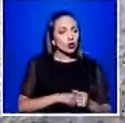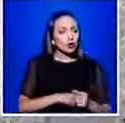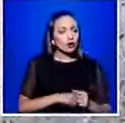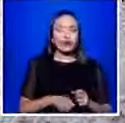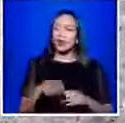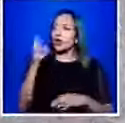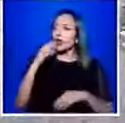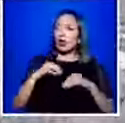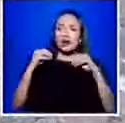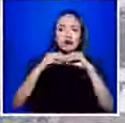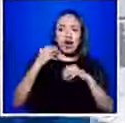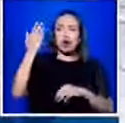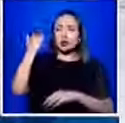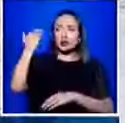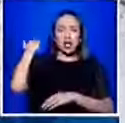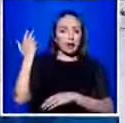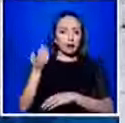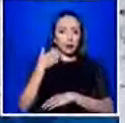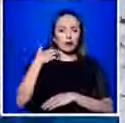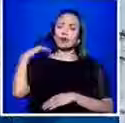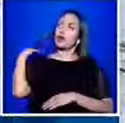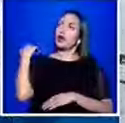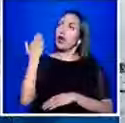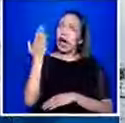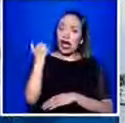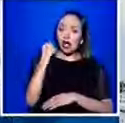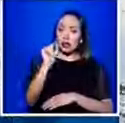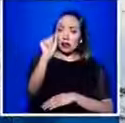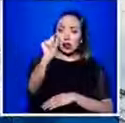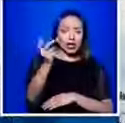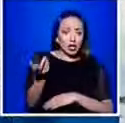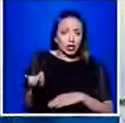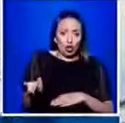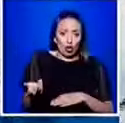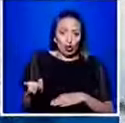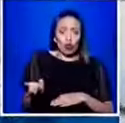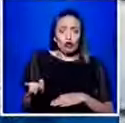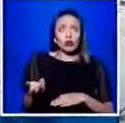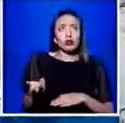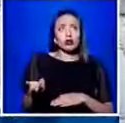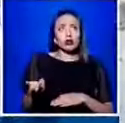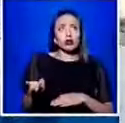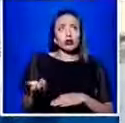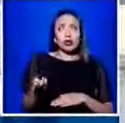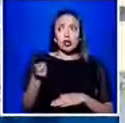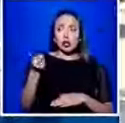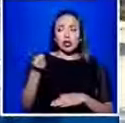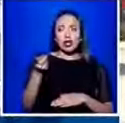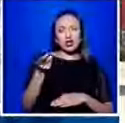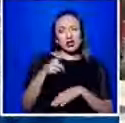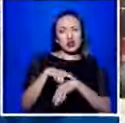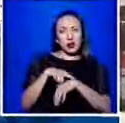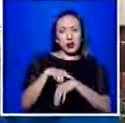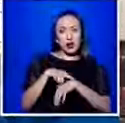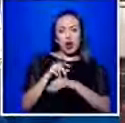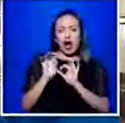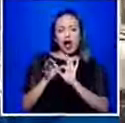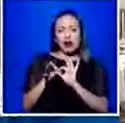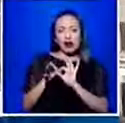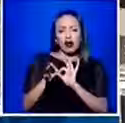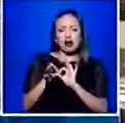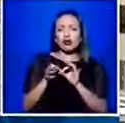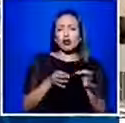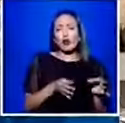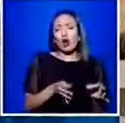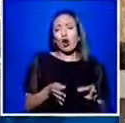Más tiempo atrás, es mucho más. Empezó con algo pequeño en realidad y asimismo se demoraron en arreglar,